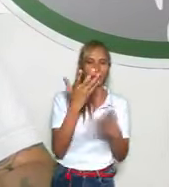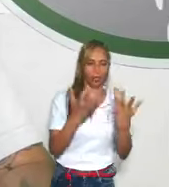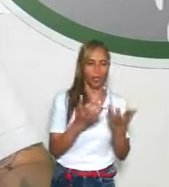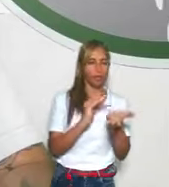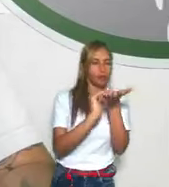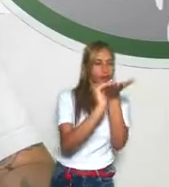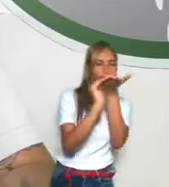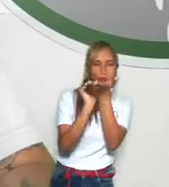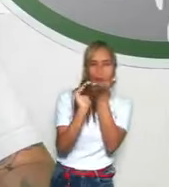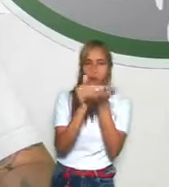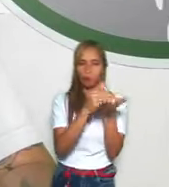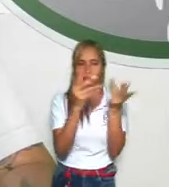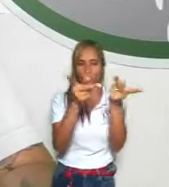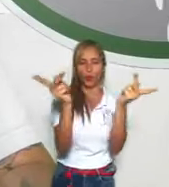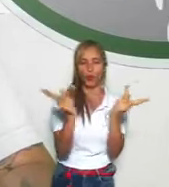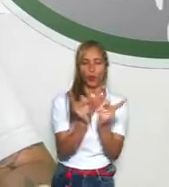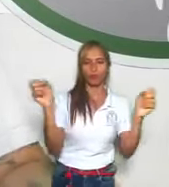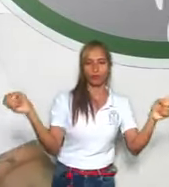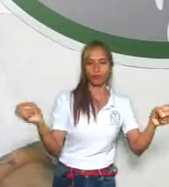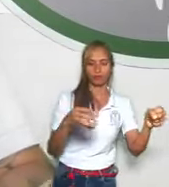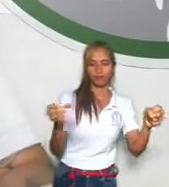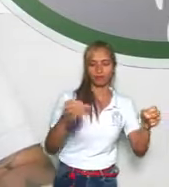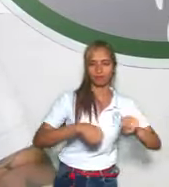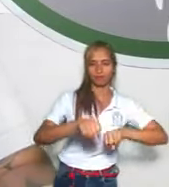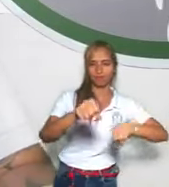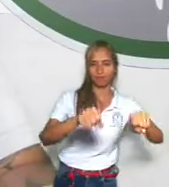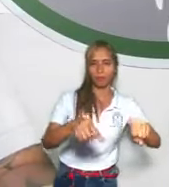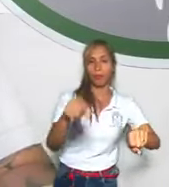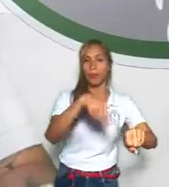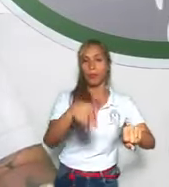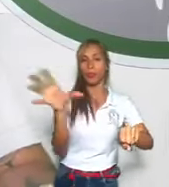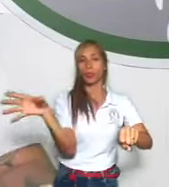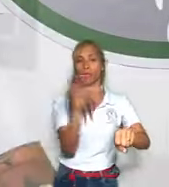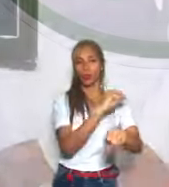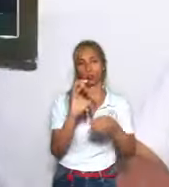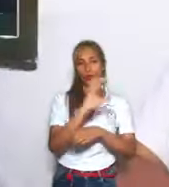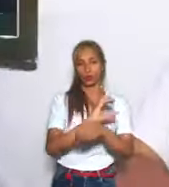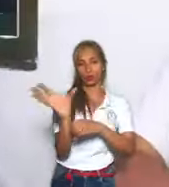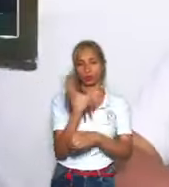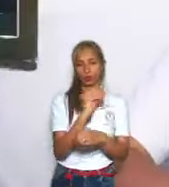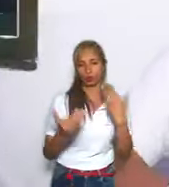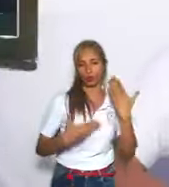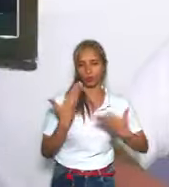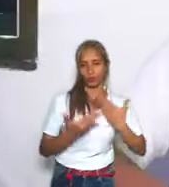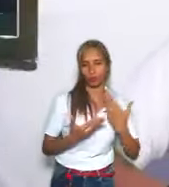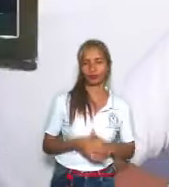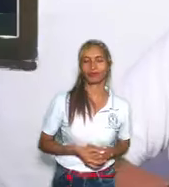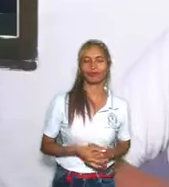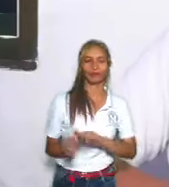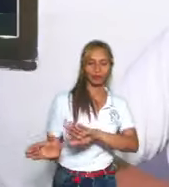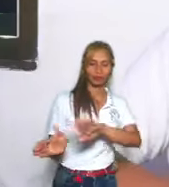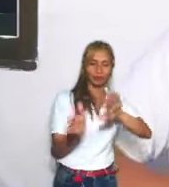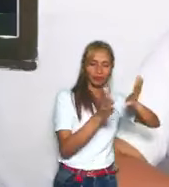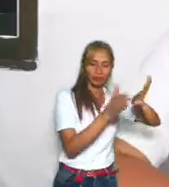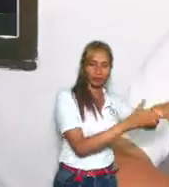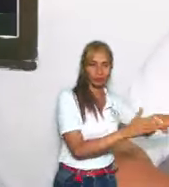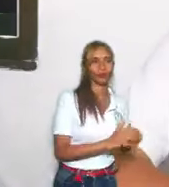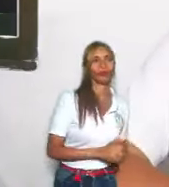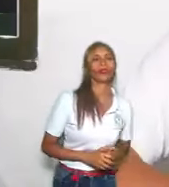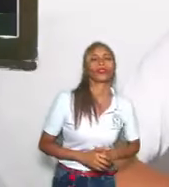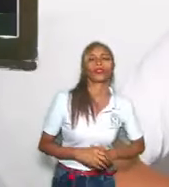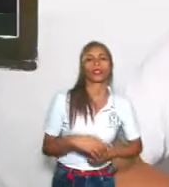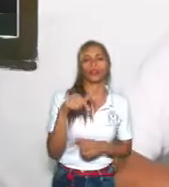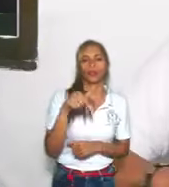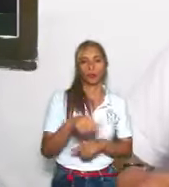mercado para todo el municipio y para el disfrute de los quindianos. Continuando con otra noticia, se realiza durante esta mañana